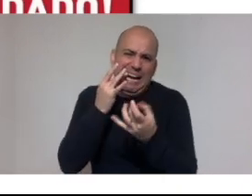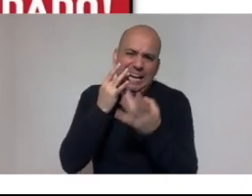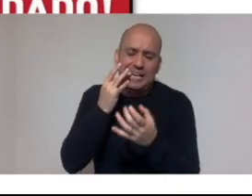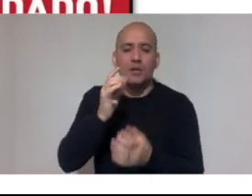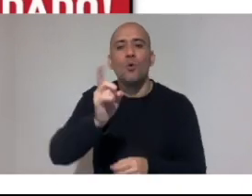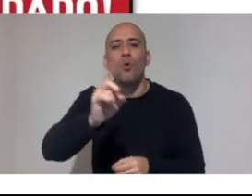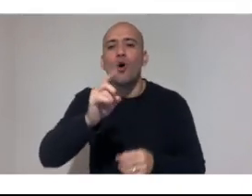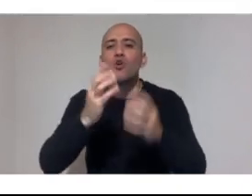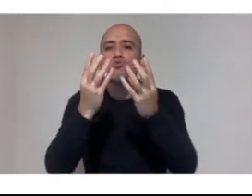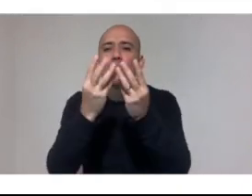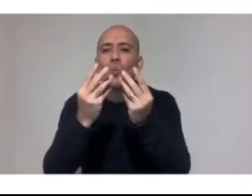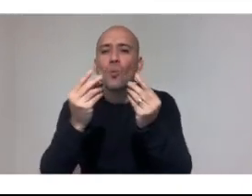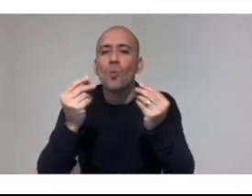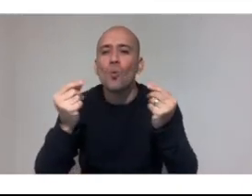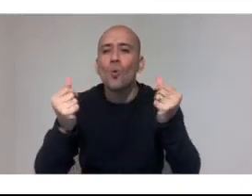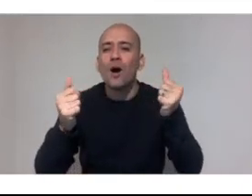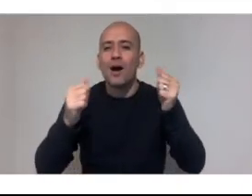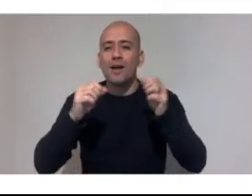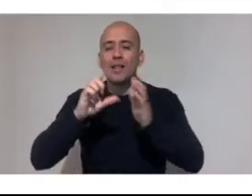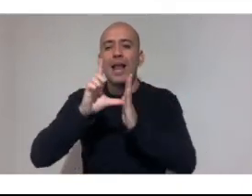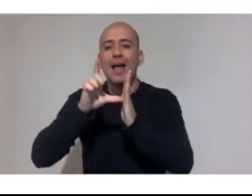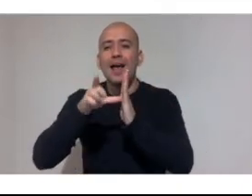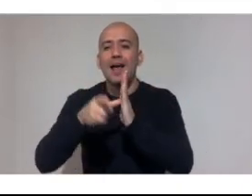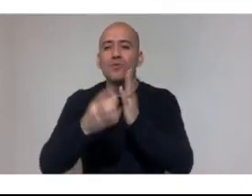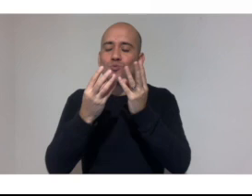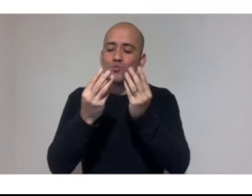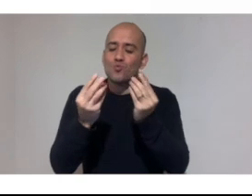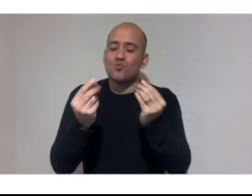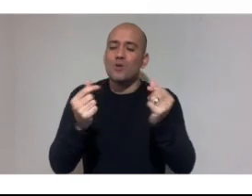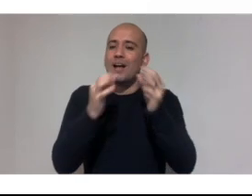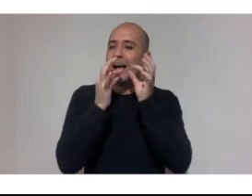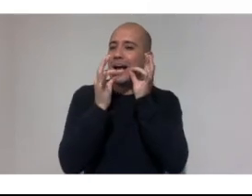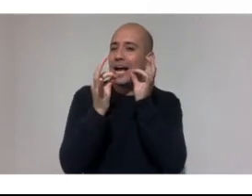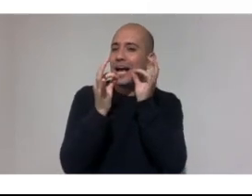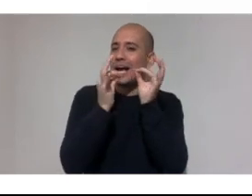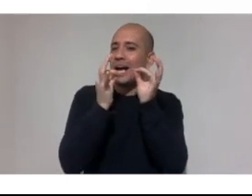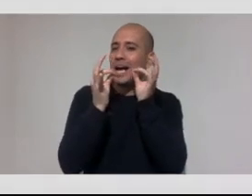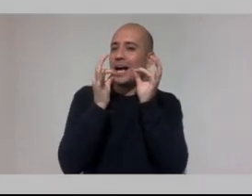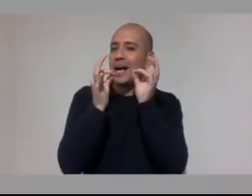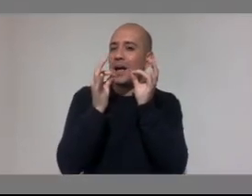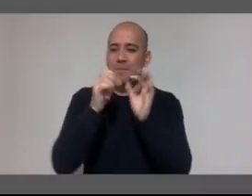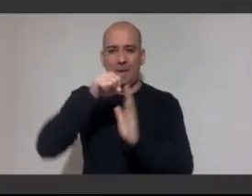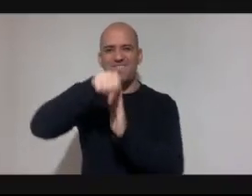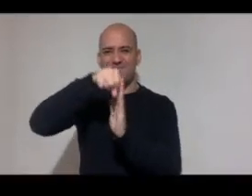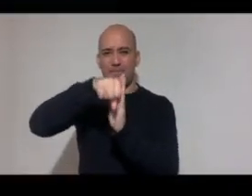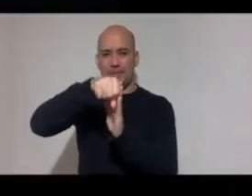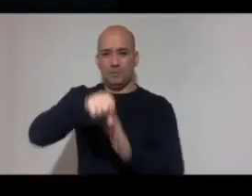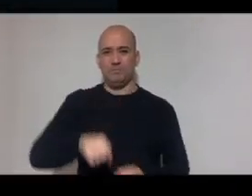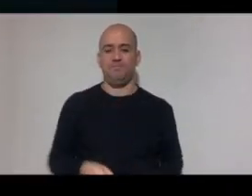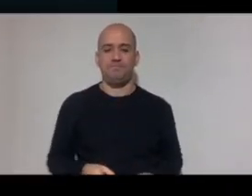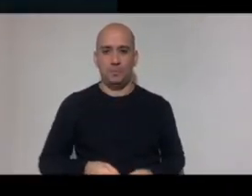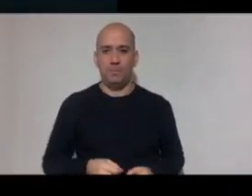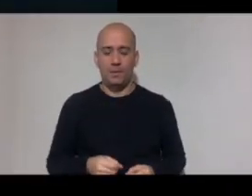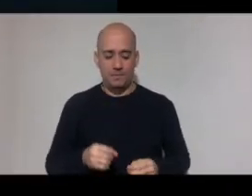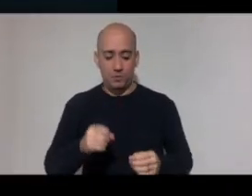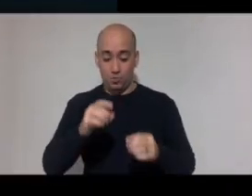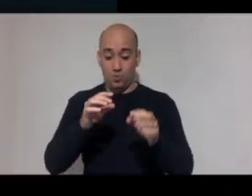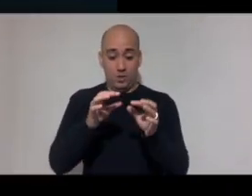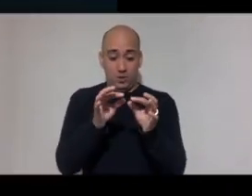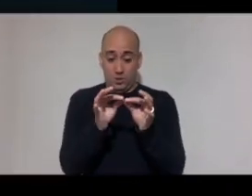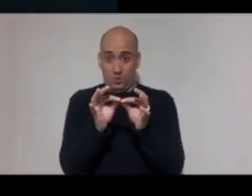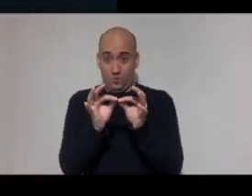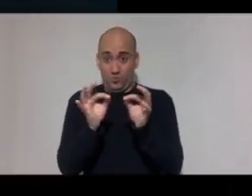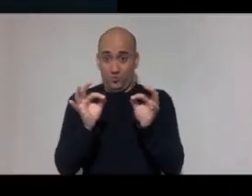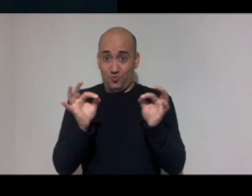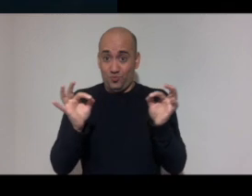nuestra encía. A continuación vamos a ver un video que lo va a explicar mejor. Primero cortaremos unos